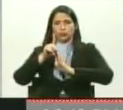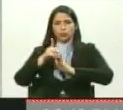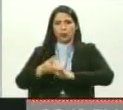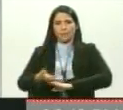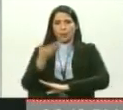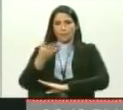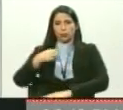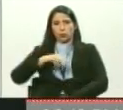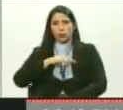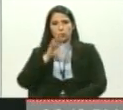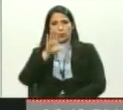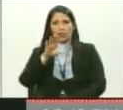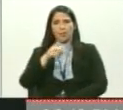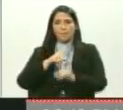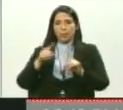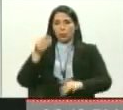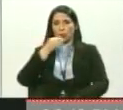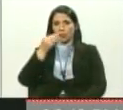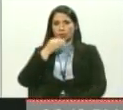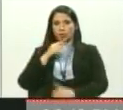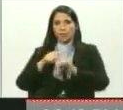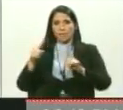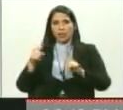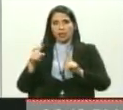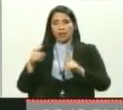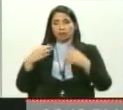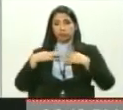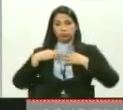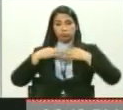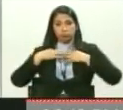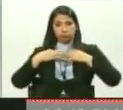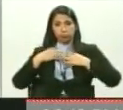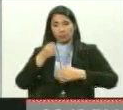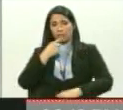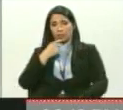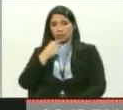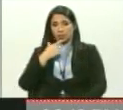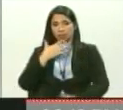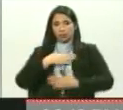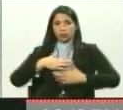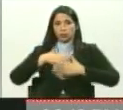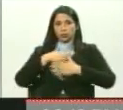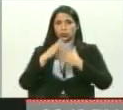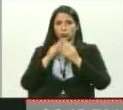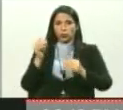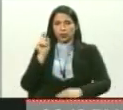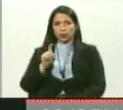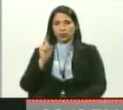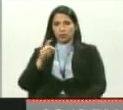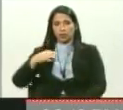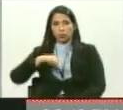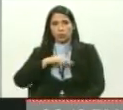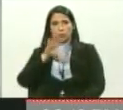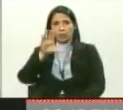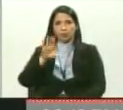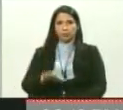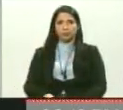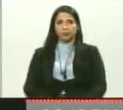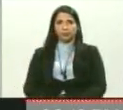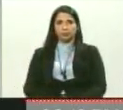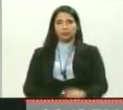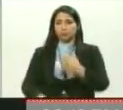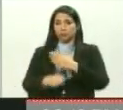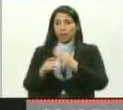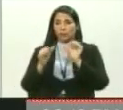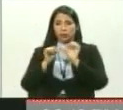nuestro país para el alimento, para el vestido, para la medicina, para satisfacer todas las necesidades de nuestro país. Y vamos a seguir